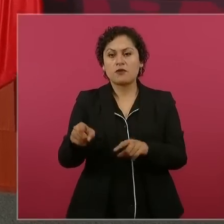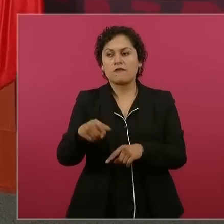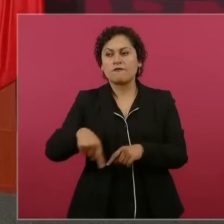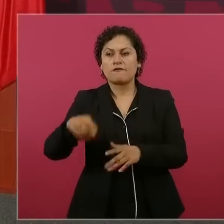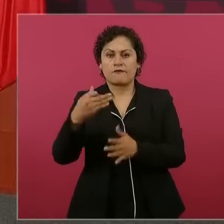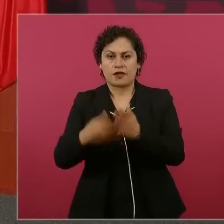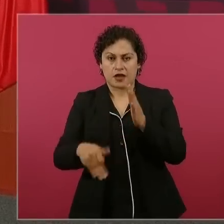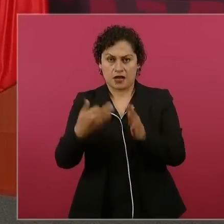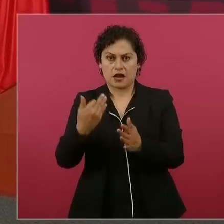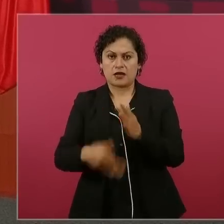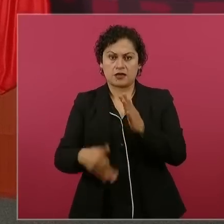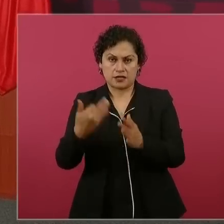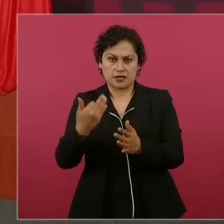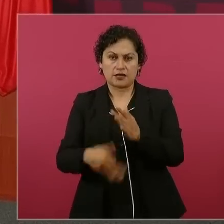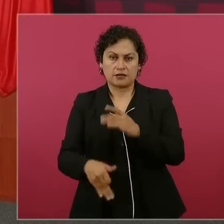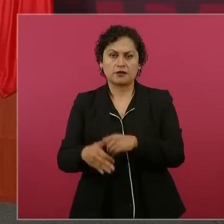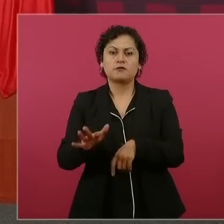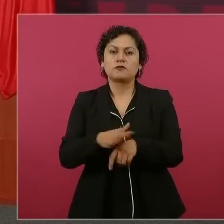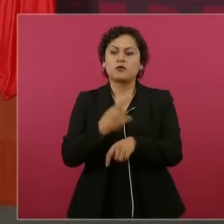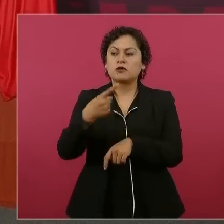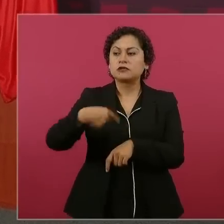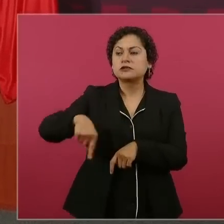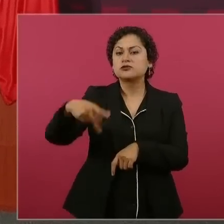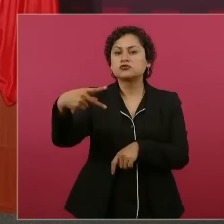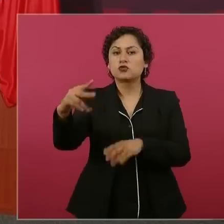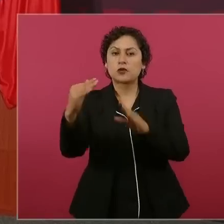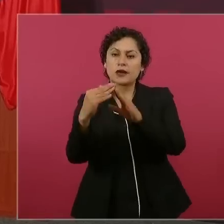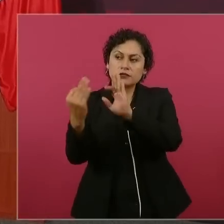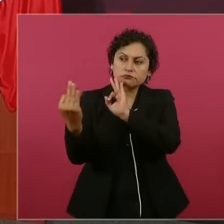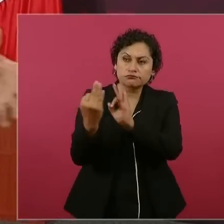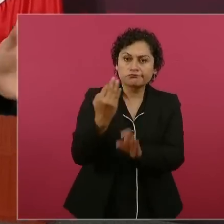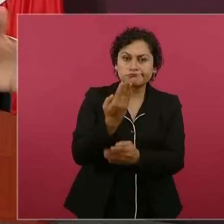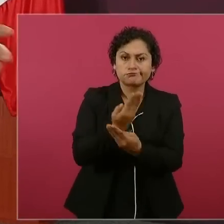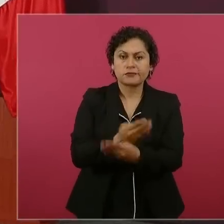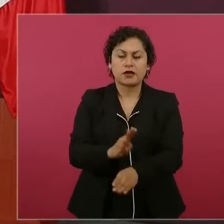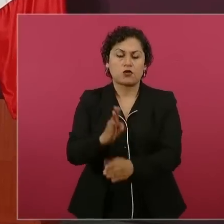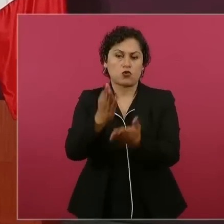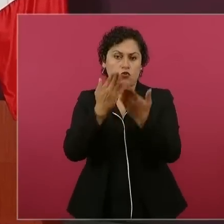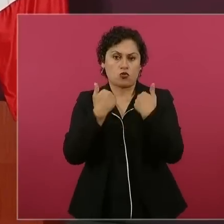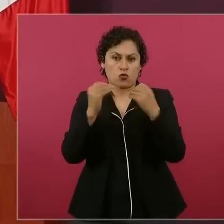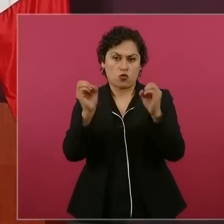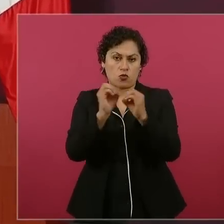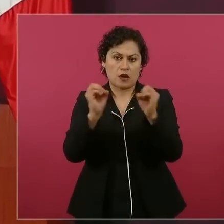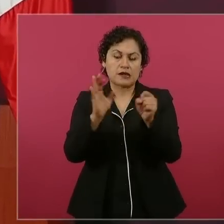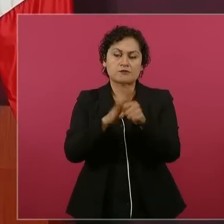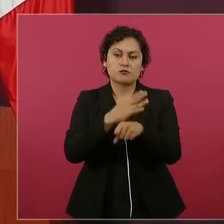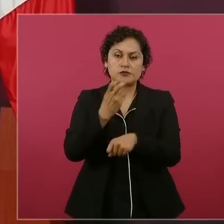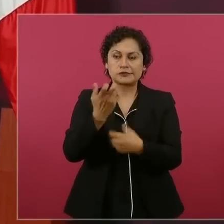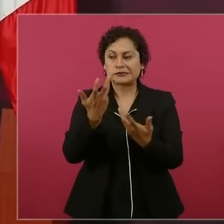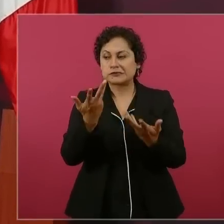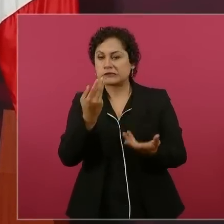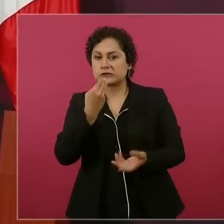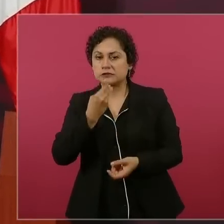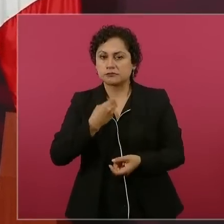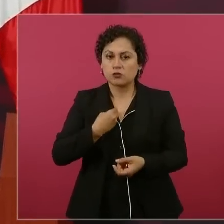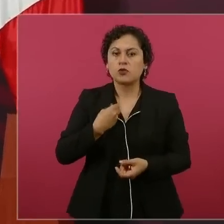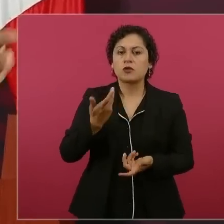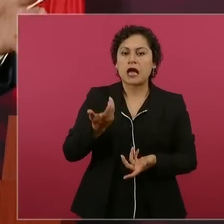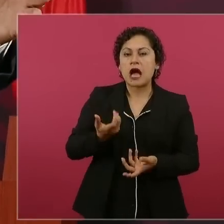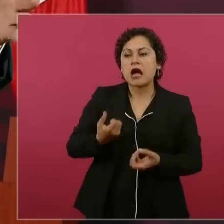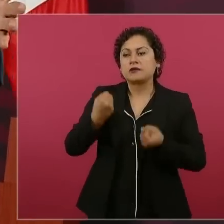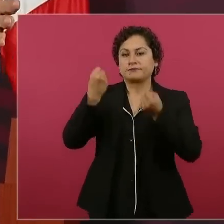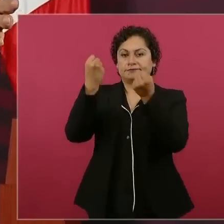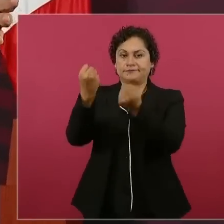bancos cercanos y se está haciendo el pago en efectivo.